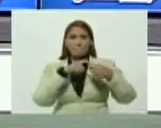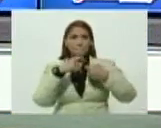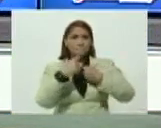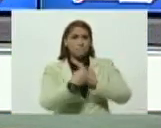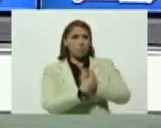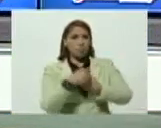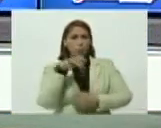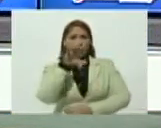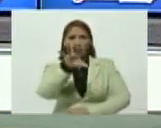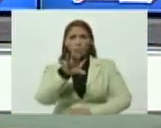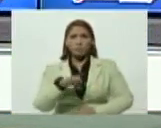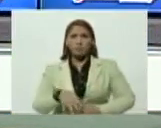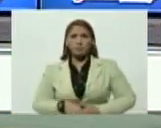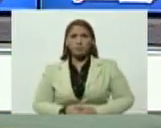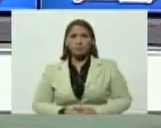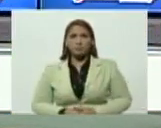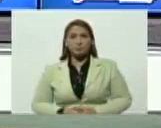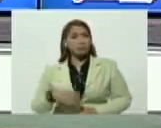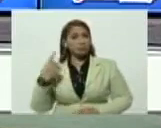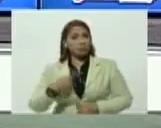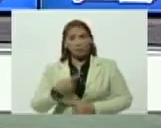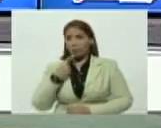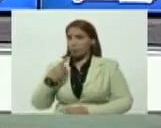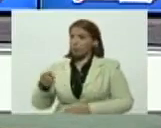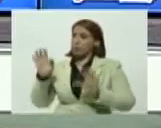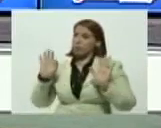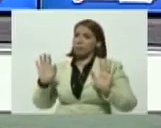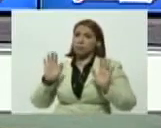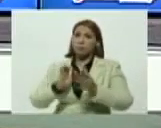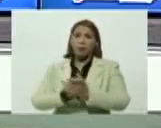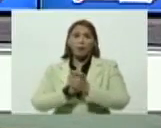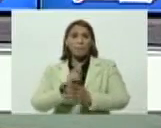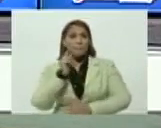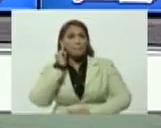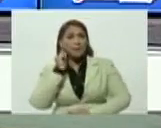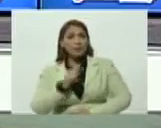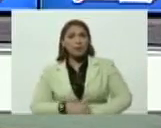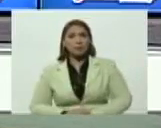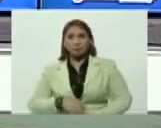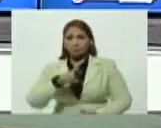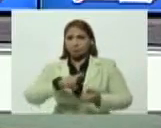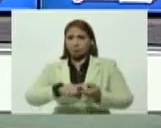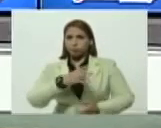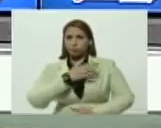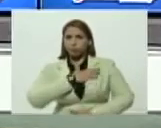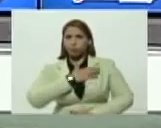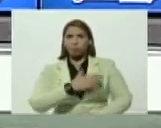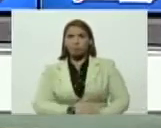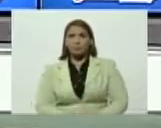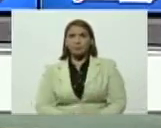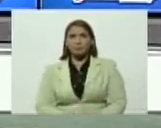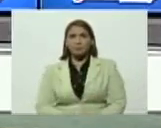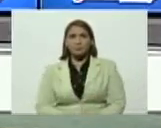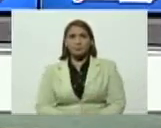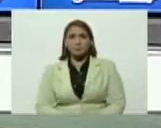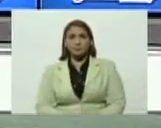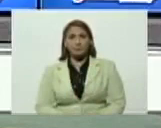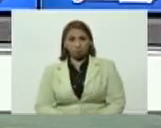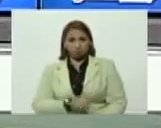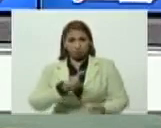de la Patria. Tengo que decirlo, compañera Cilia Flores de Maduro, primera